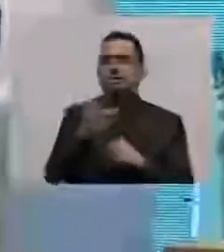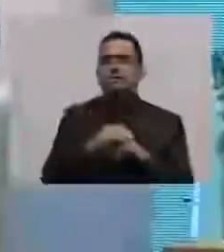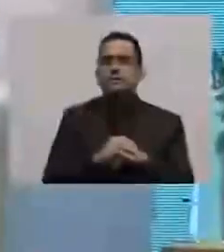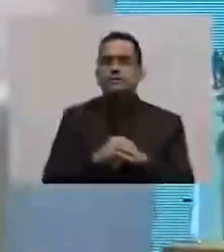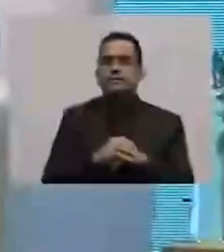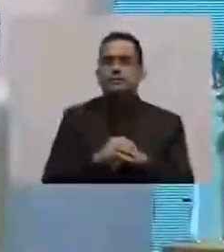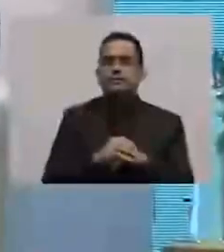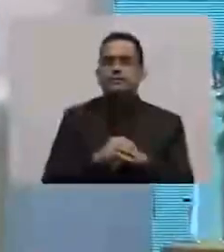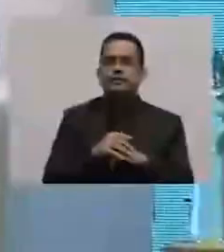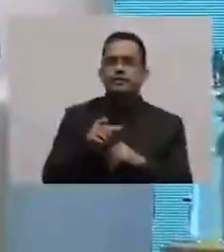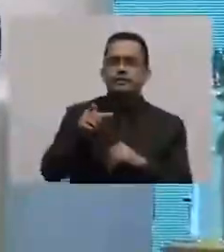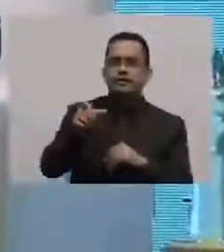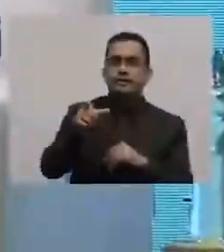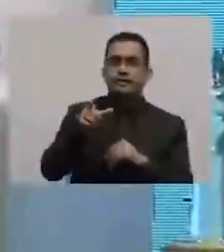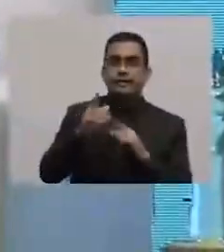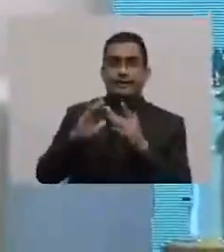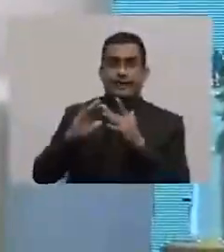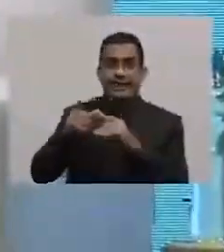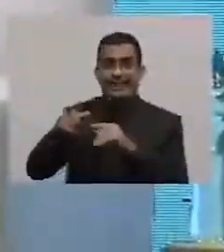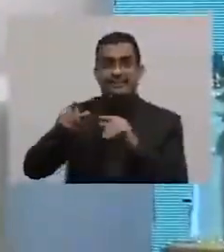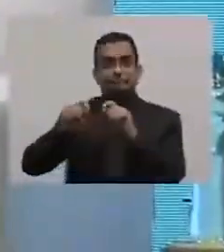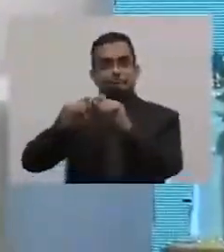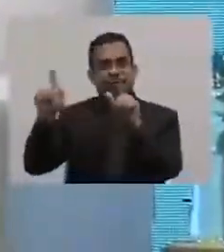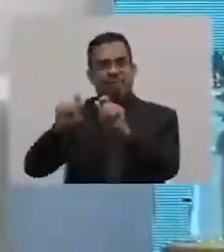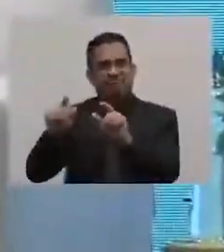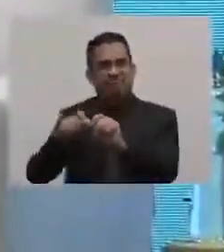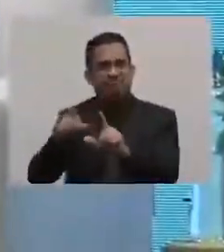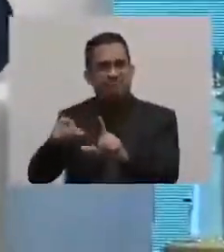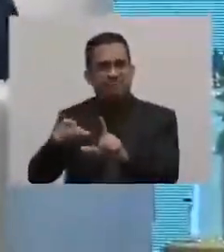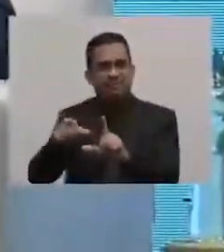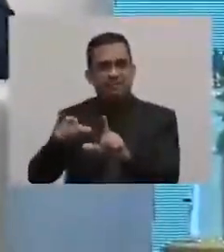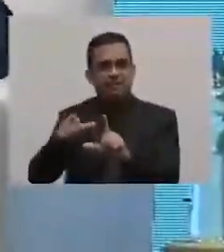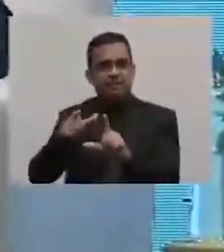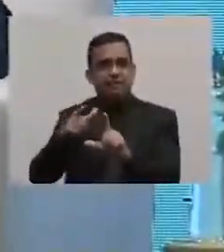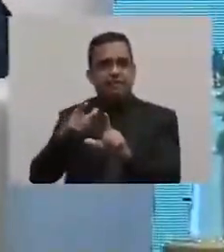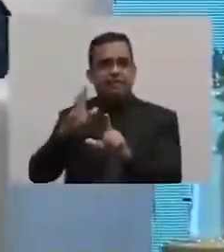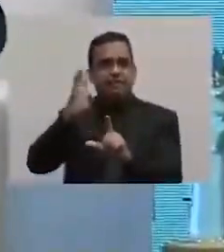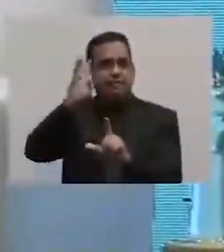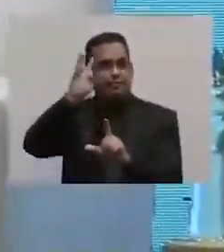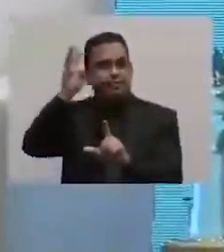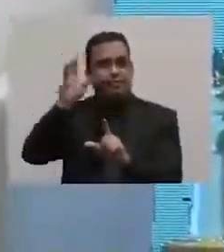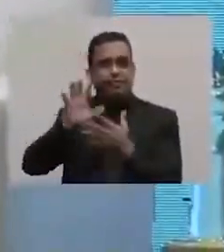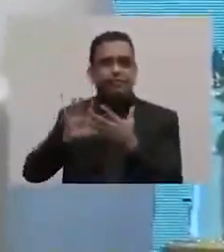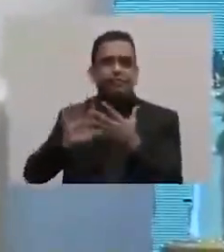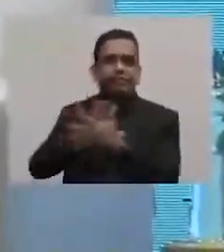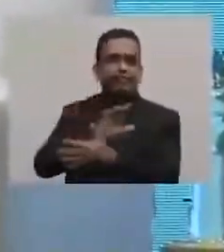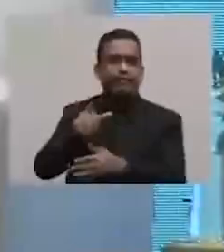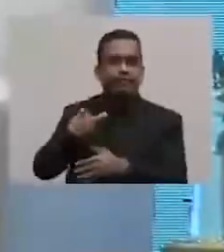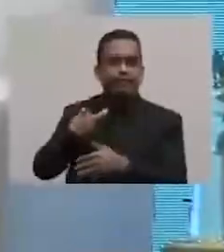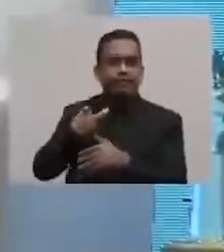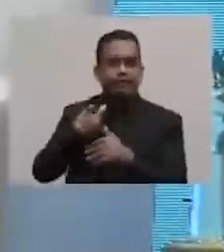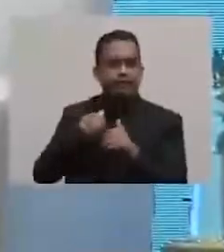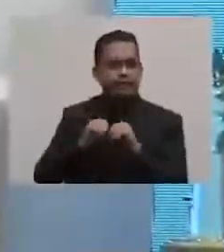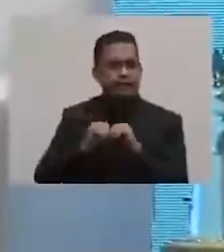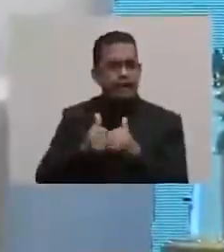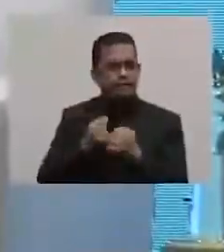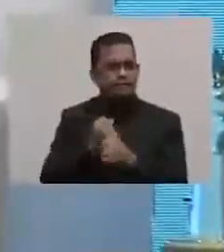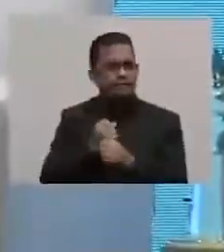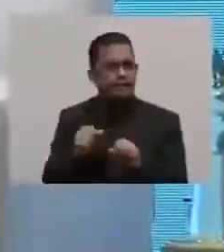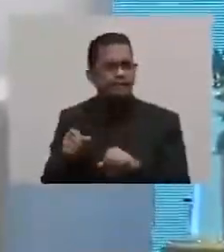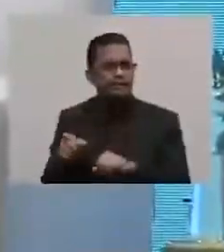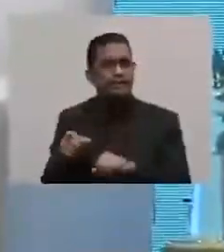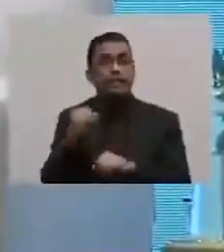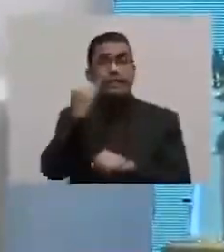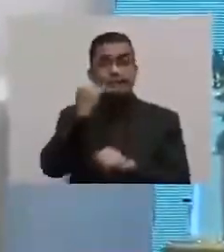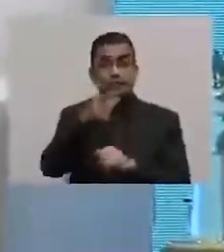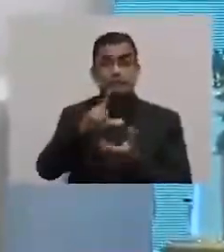con cómo los medios se protegen para no ser víctima, digamos, de falsedades. Uh-huh. Miren, cuando un medio publica